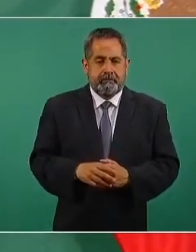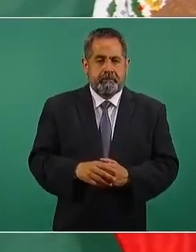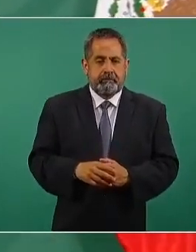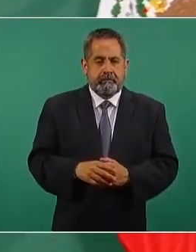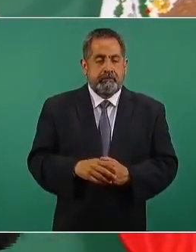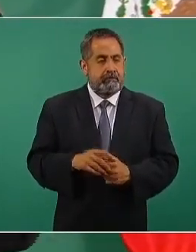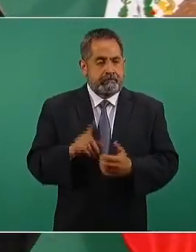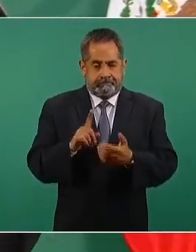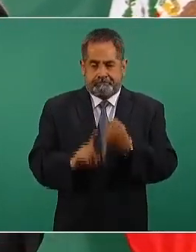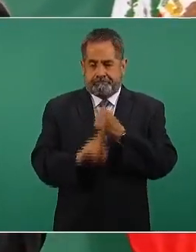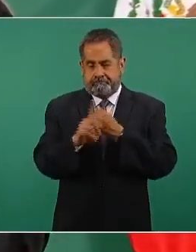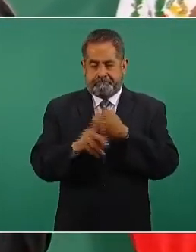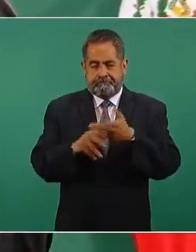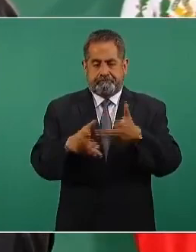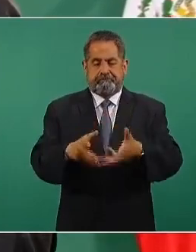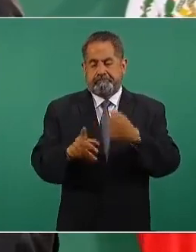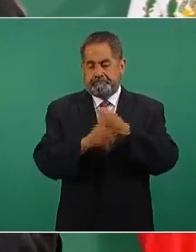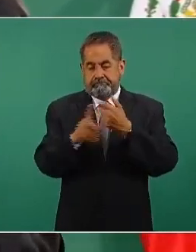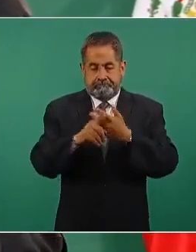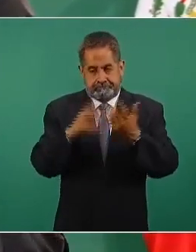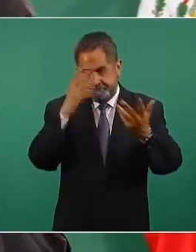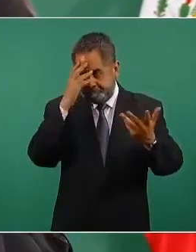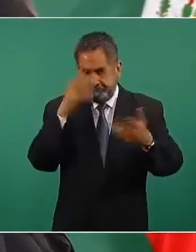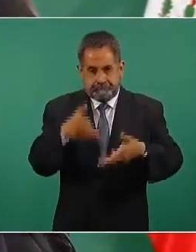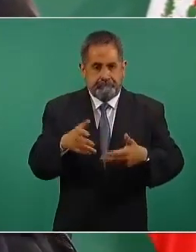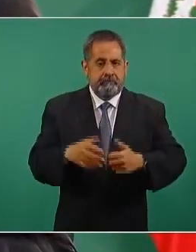Quedó el problema.